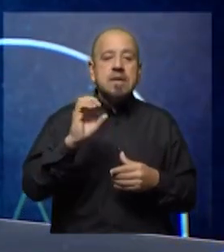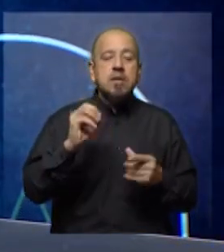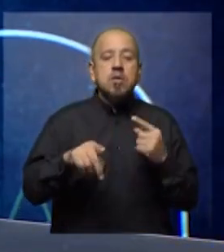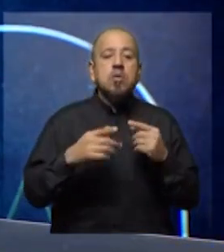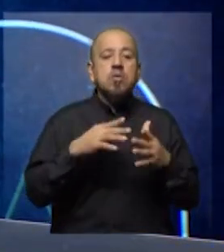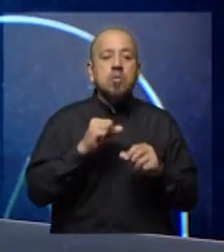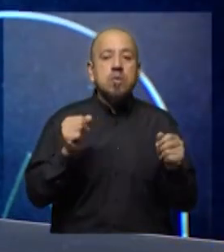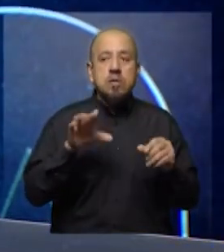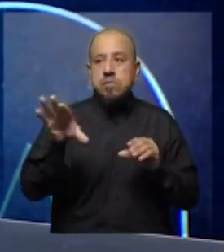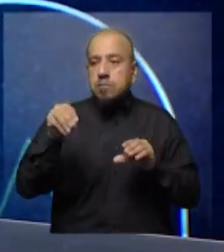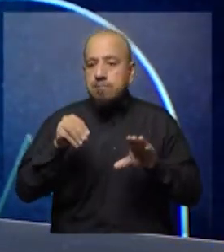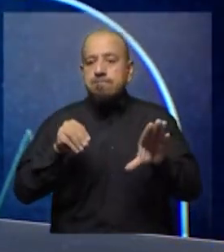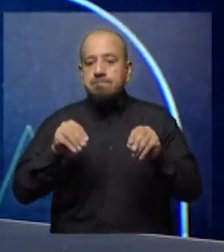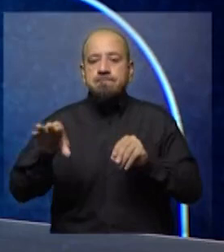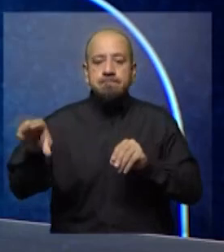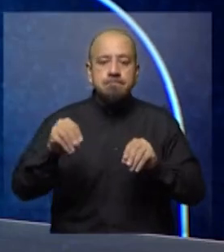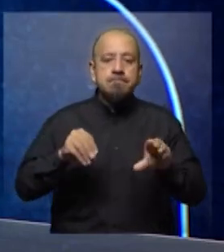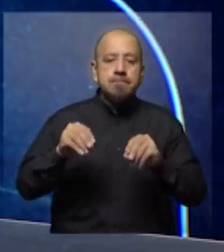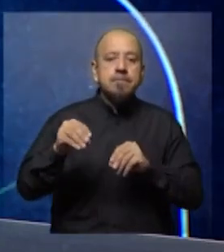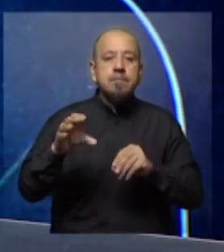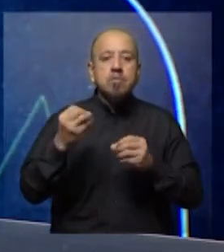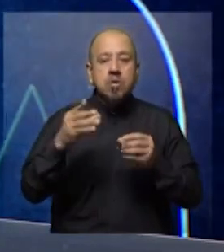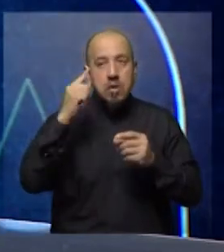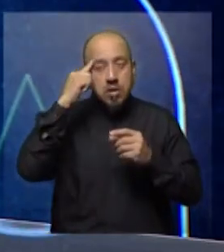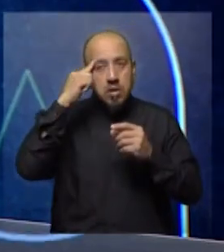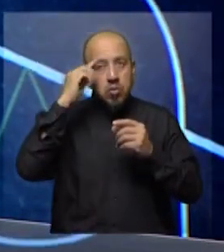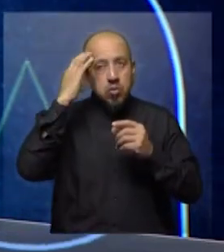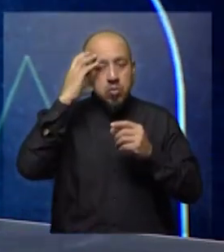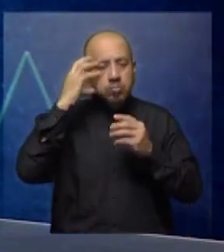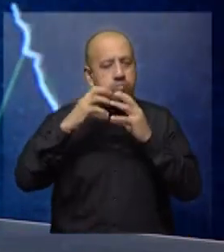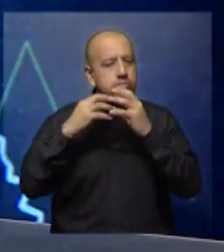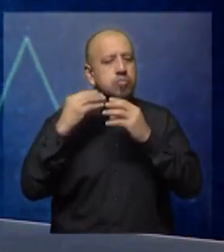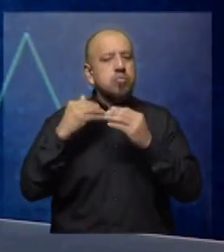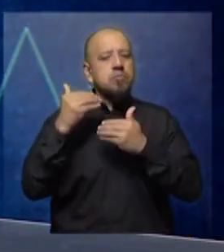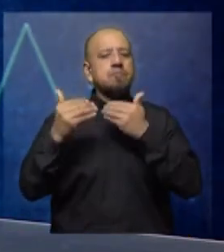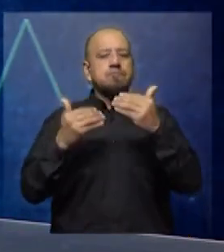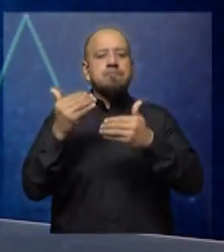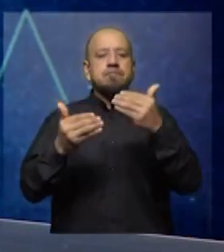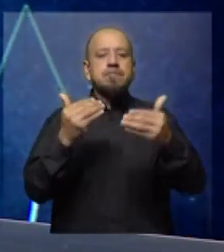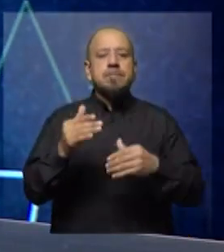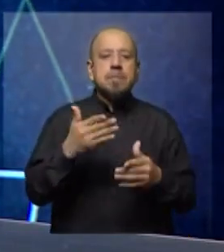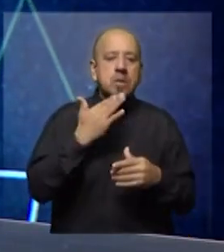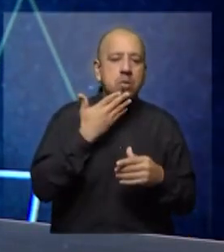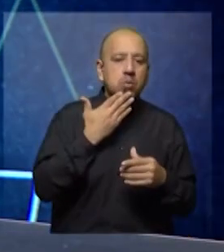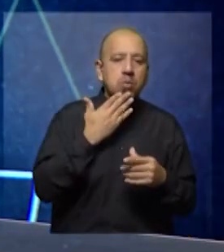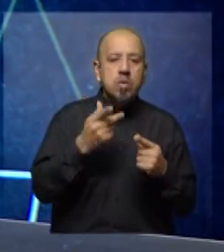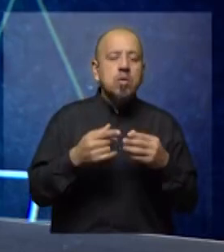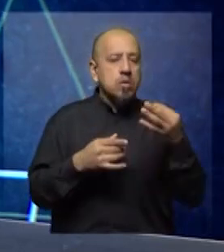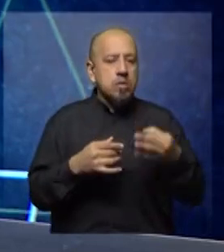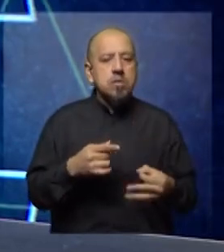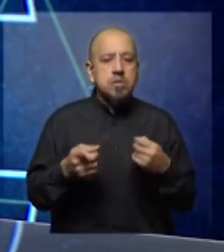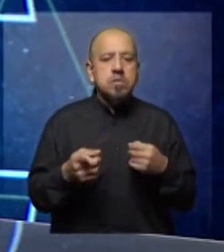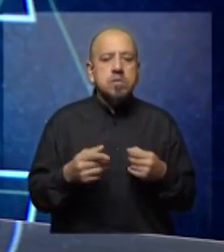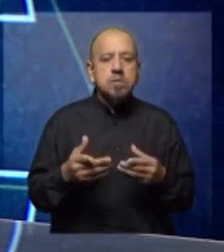Rescatando fermentos Gracias a que gradúas tu visión y podés establecer donde hay dudas donde hay certezas